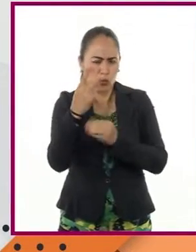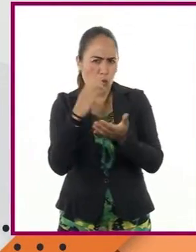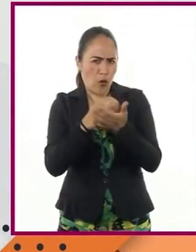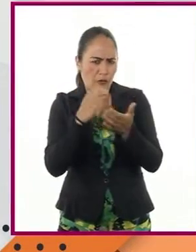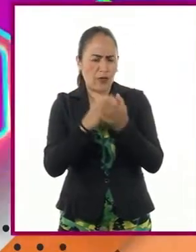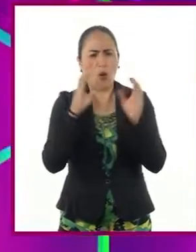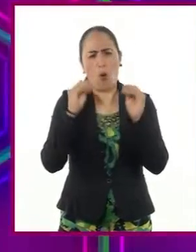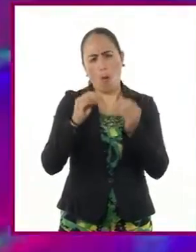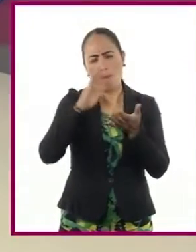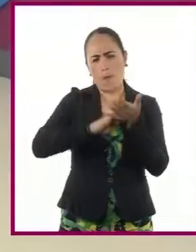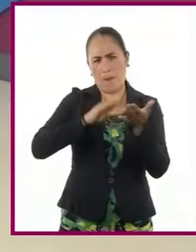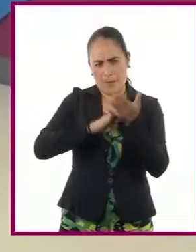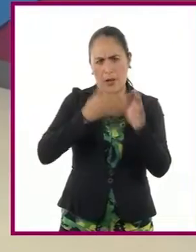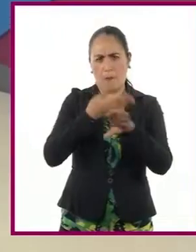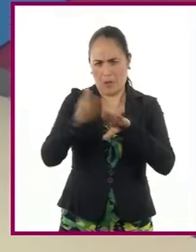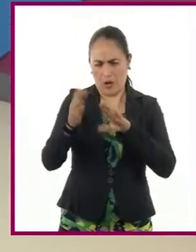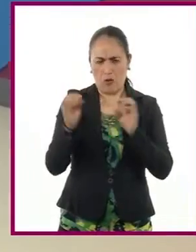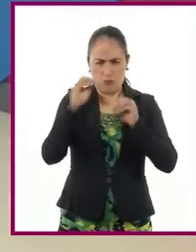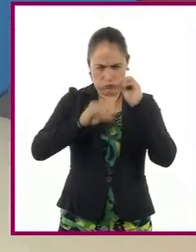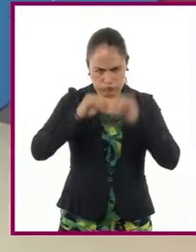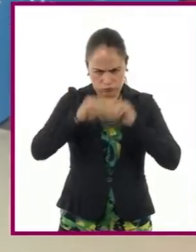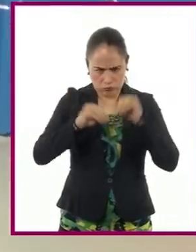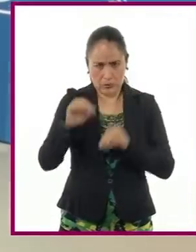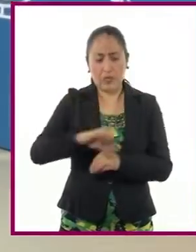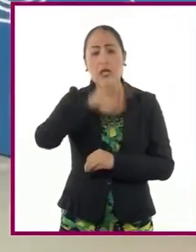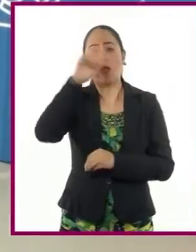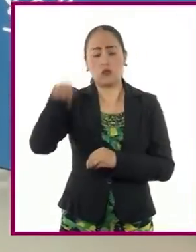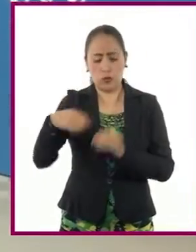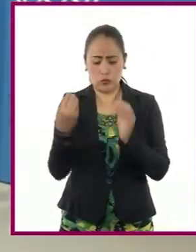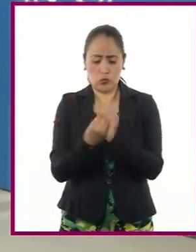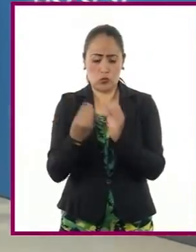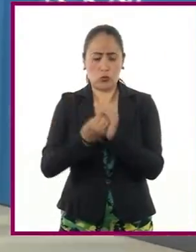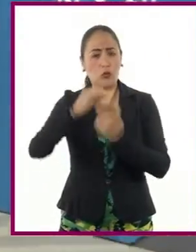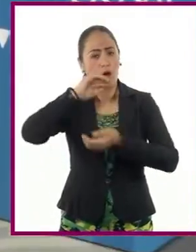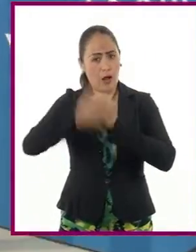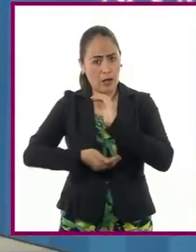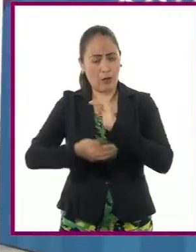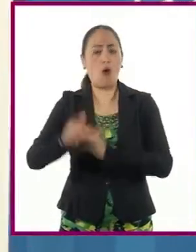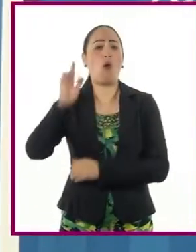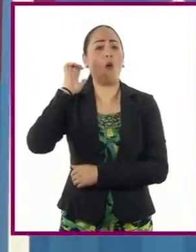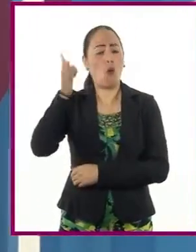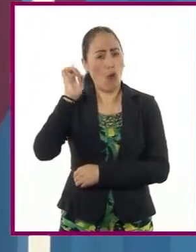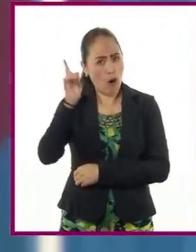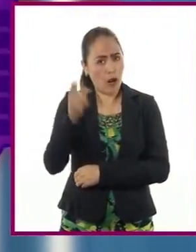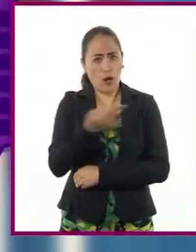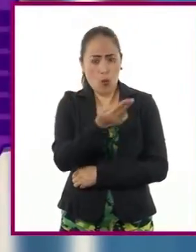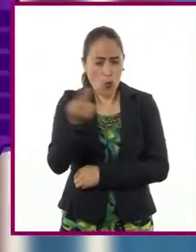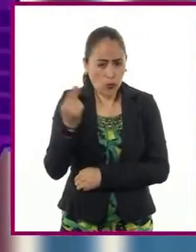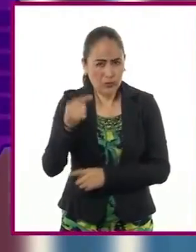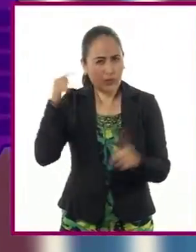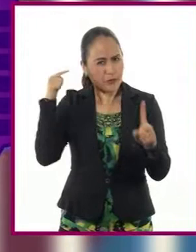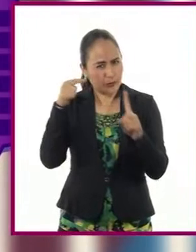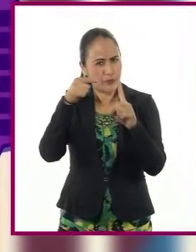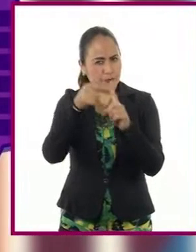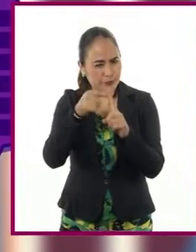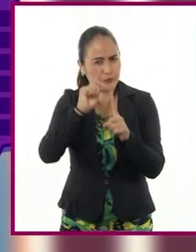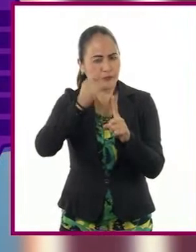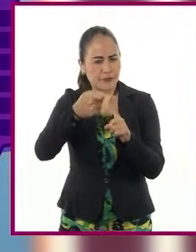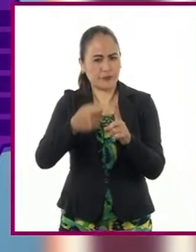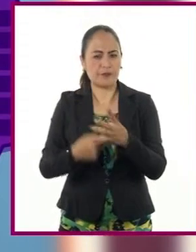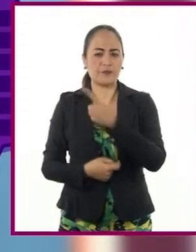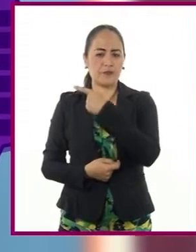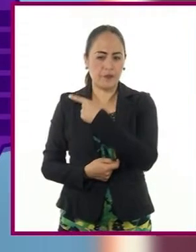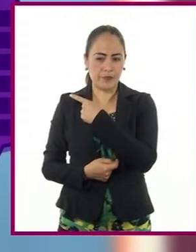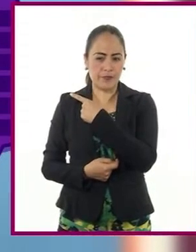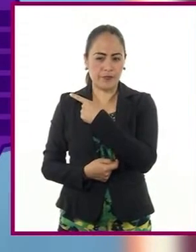en hojas blancas. Espero que, al finalizar la sesión, logremos el propósito que es reconocer las repúblicas de indios